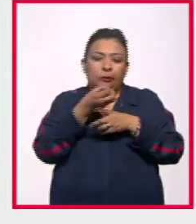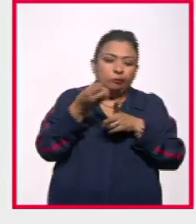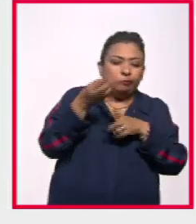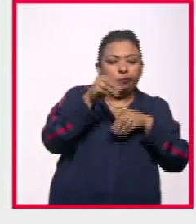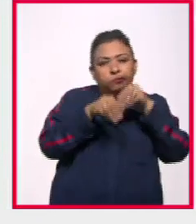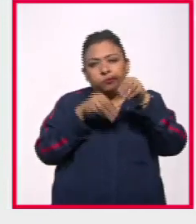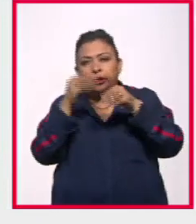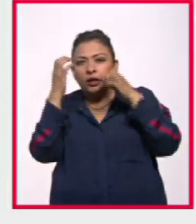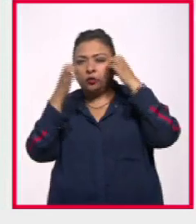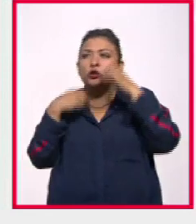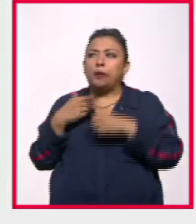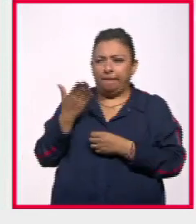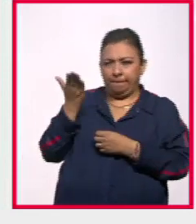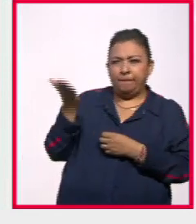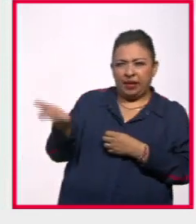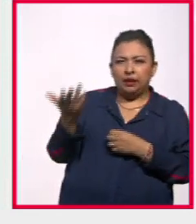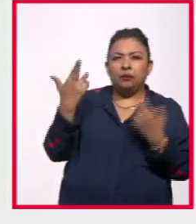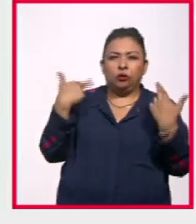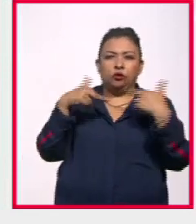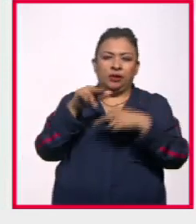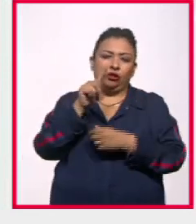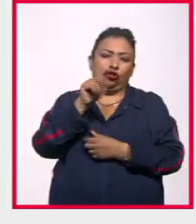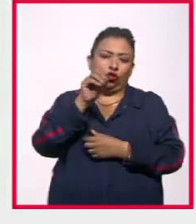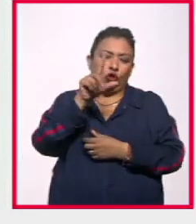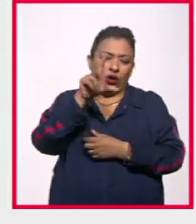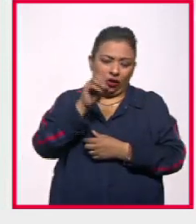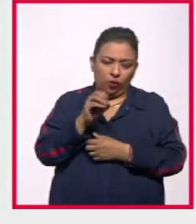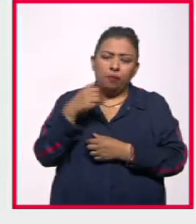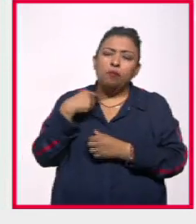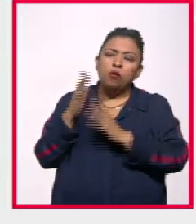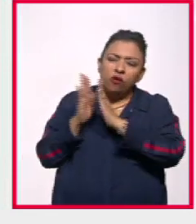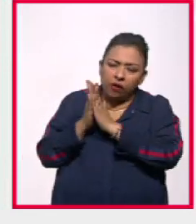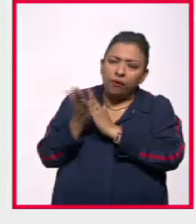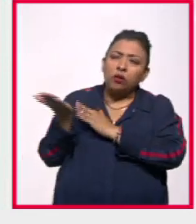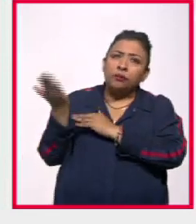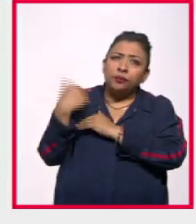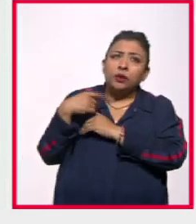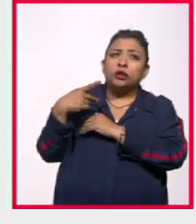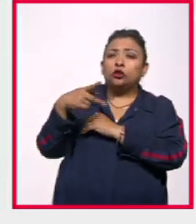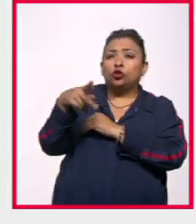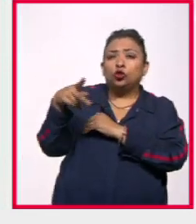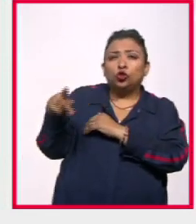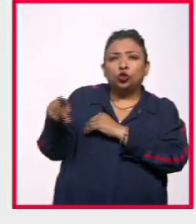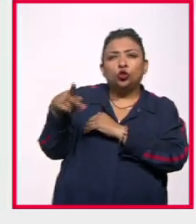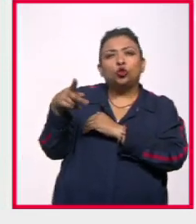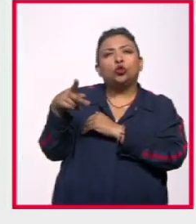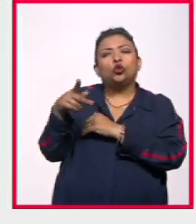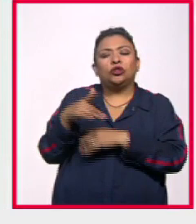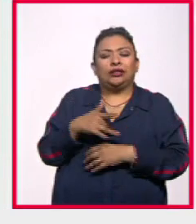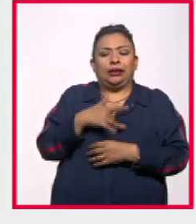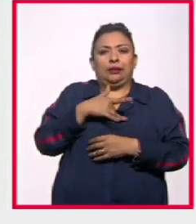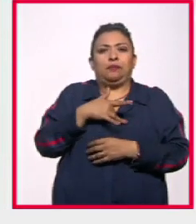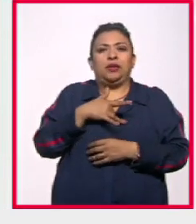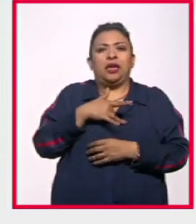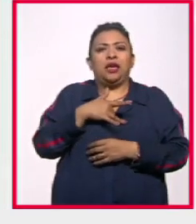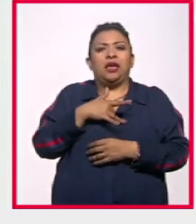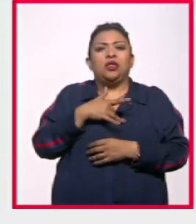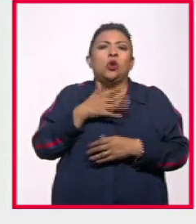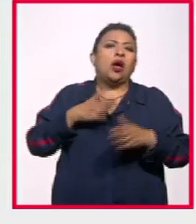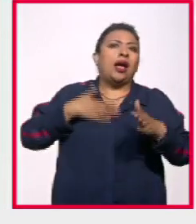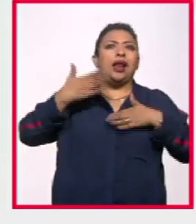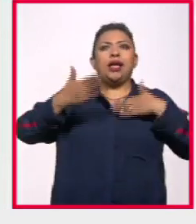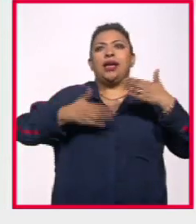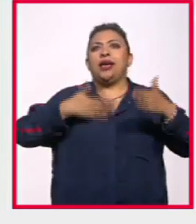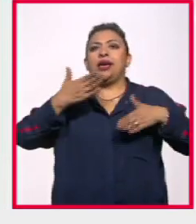exposición, le pedimos al maestro Toledo que su sensibilidad, su humor, su